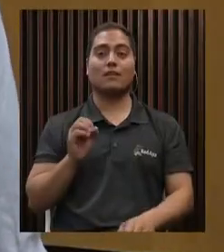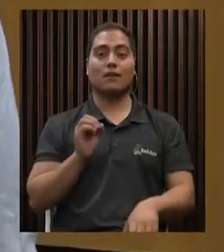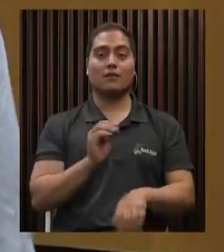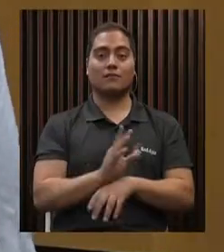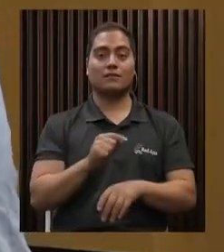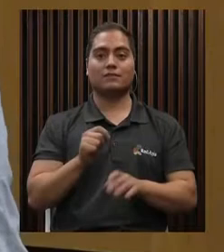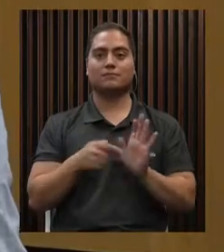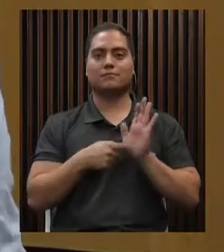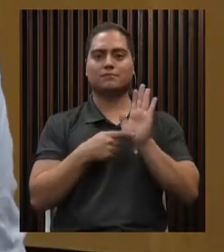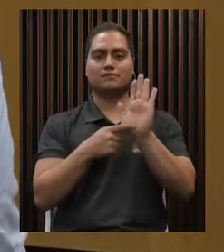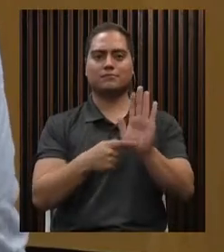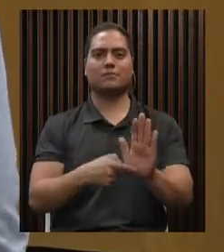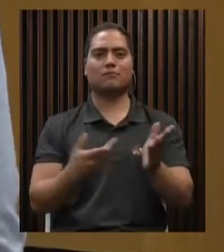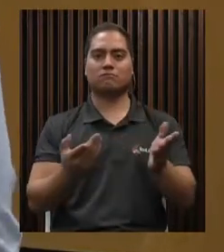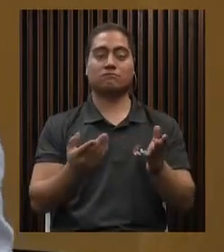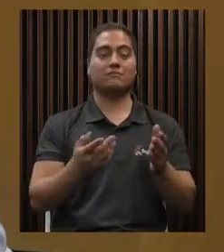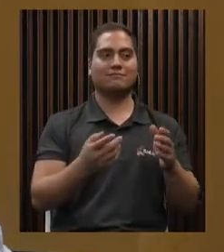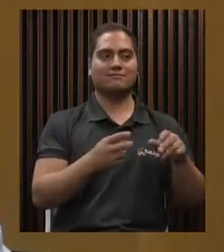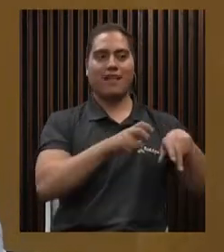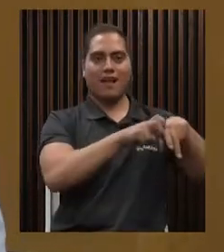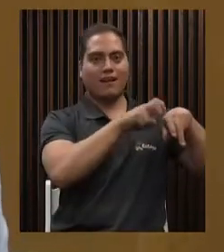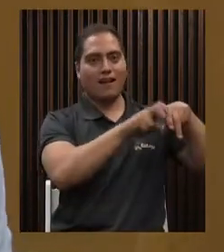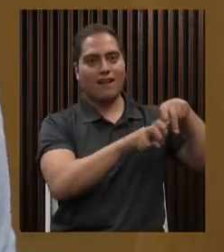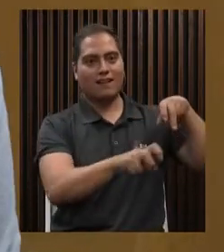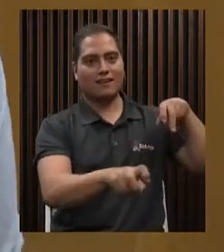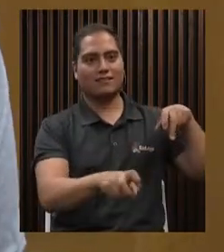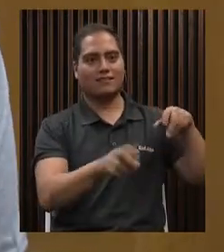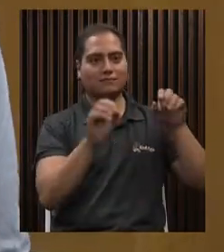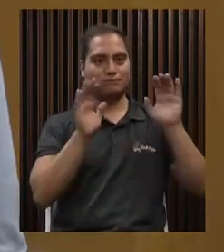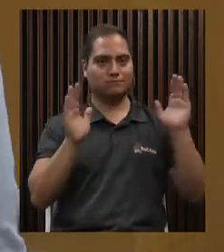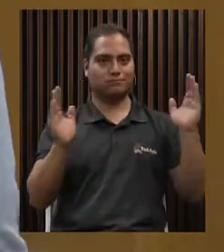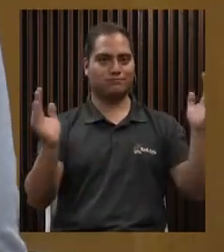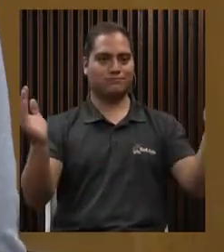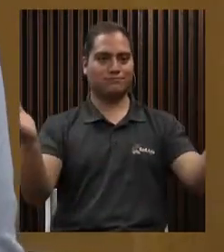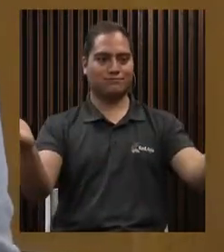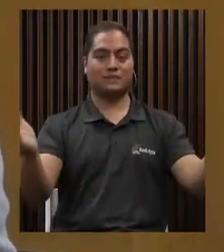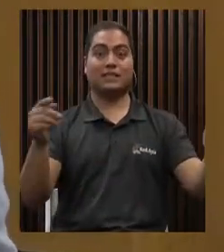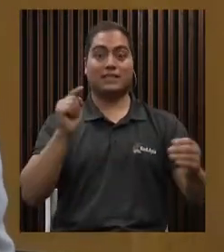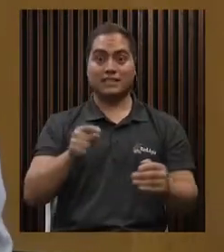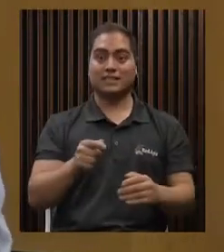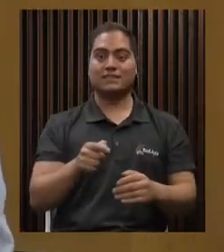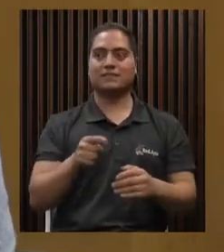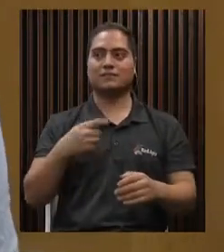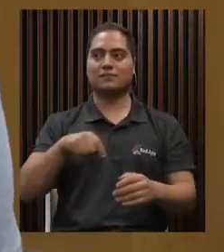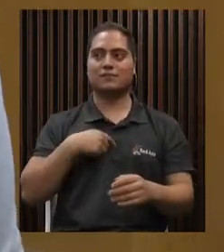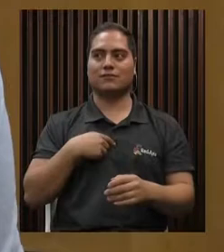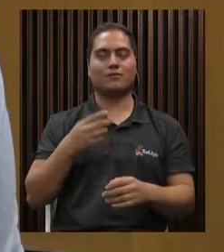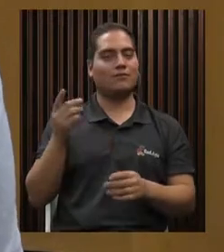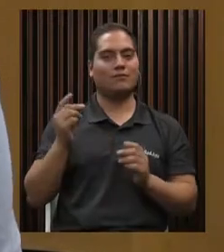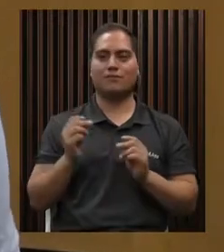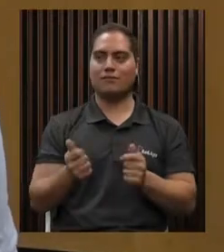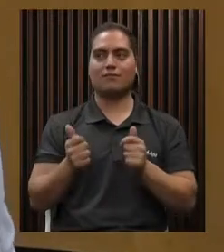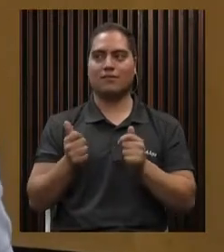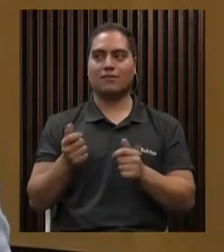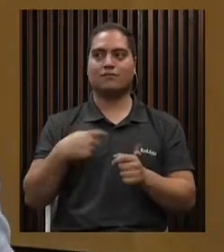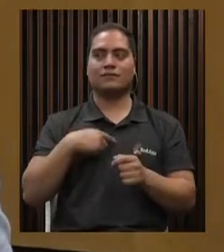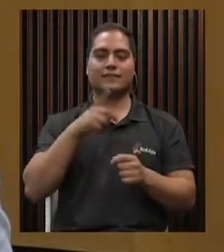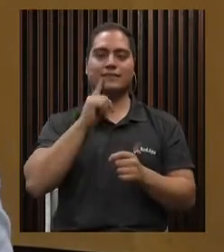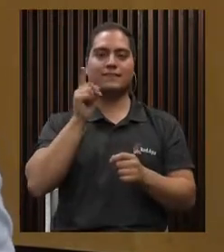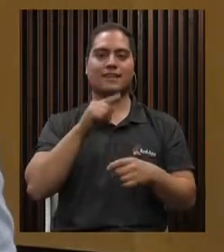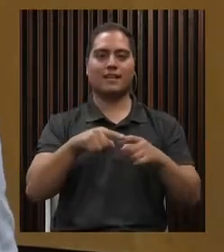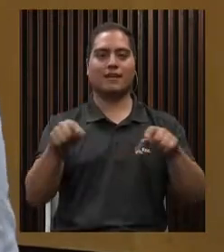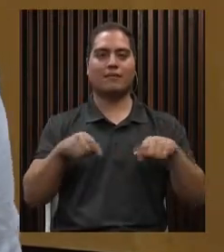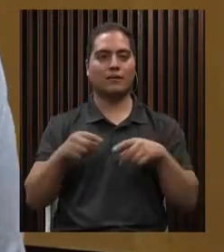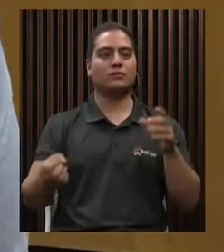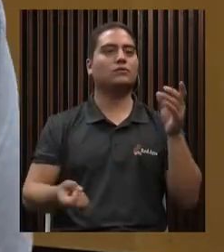se mostró en algunas galerías y la verdad es que resultó fantástico poder tener estos nuevos espacios donde nos olvidamos de las